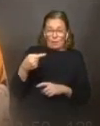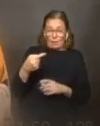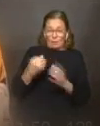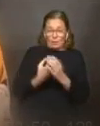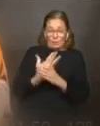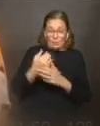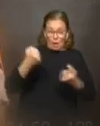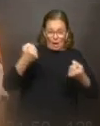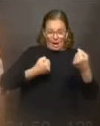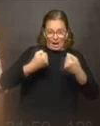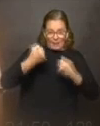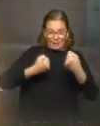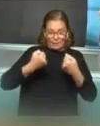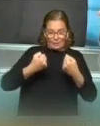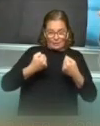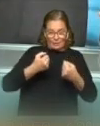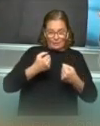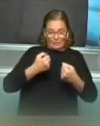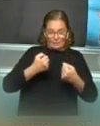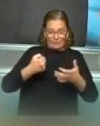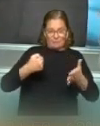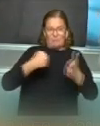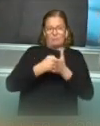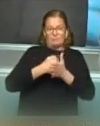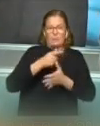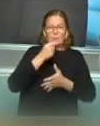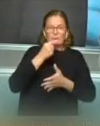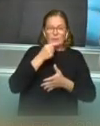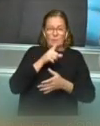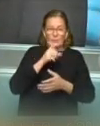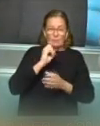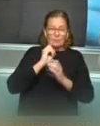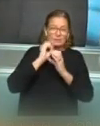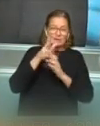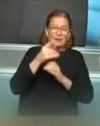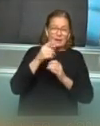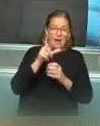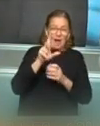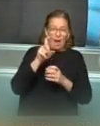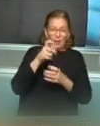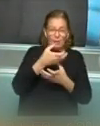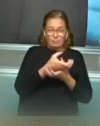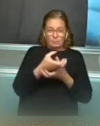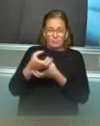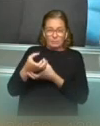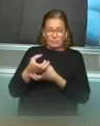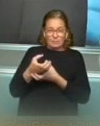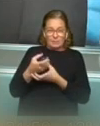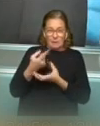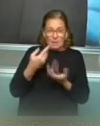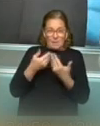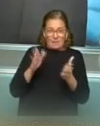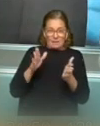camiones de fuerzas de choque que son para tirar aguas, que los compraron hace días, que poco menos que parecía que los iban a estrenar en